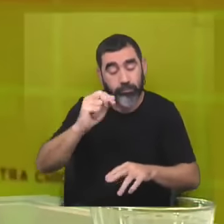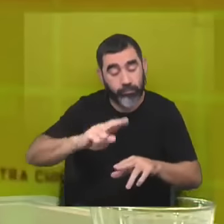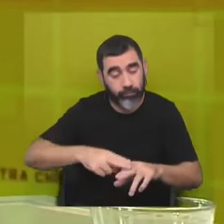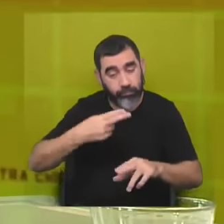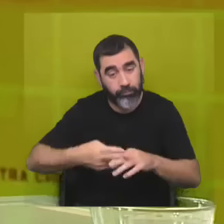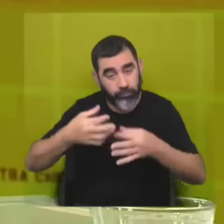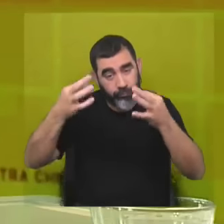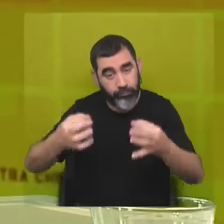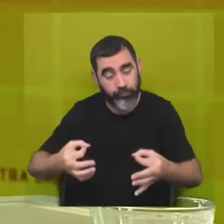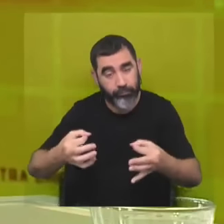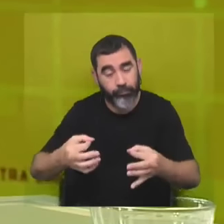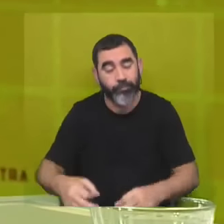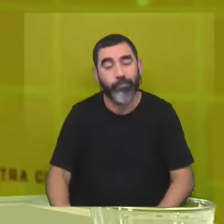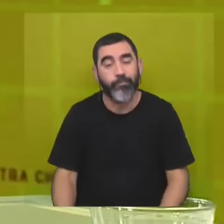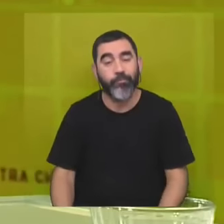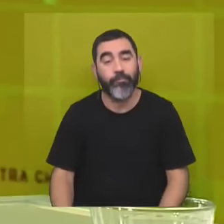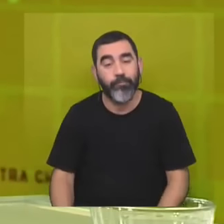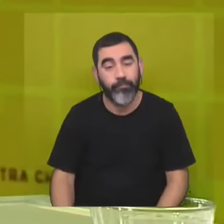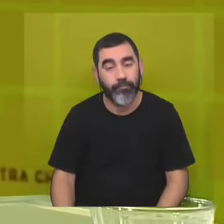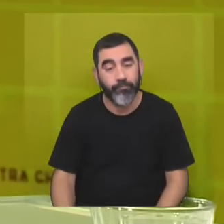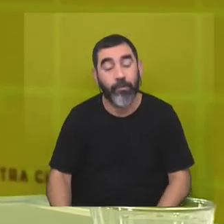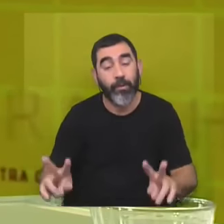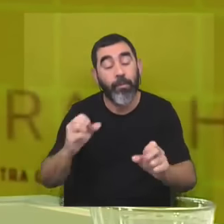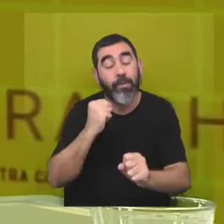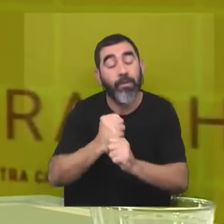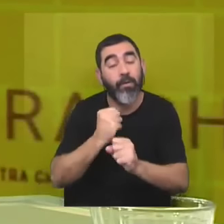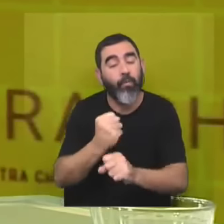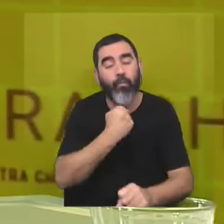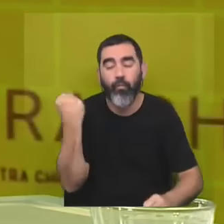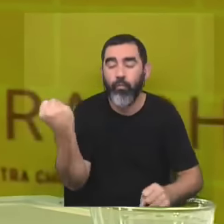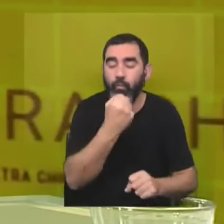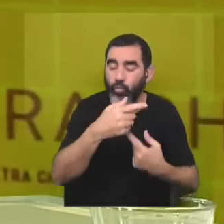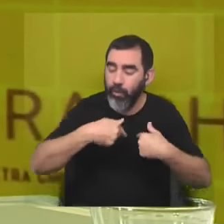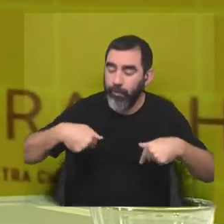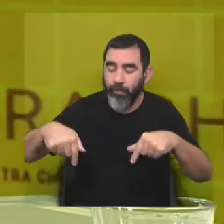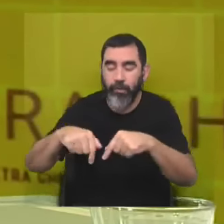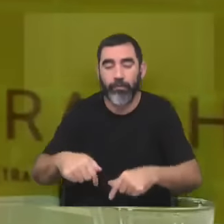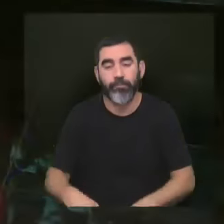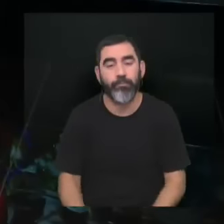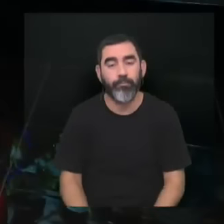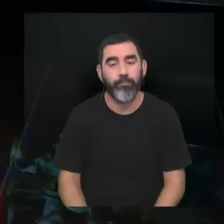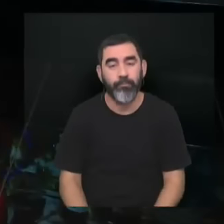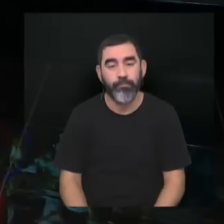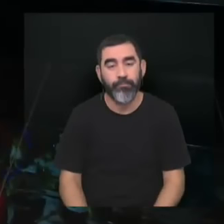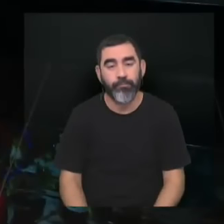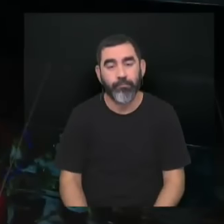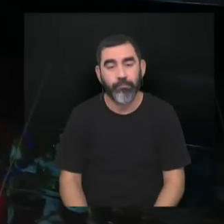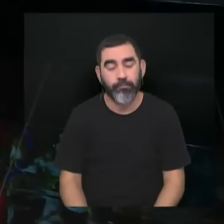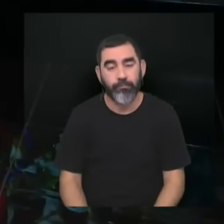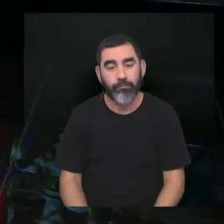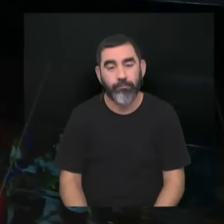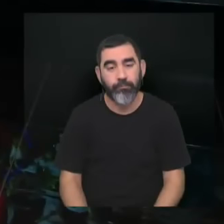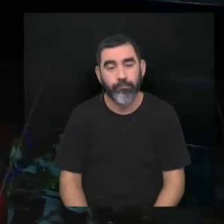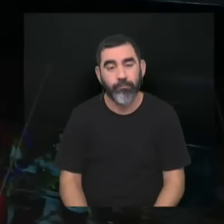frente a este modelo de desigualdad el tema de trabajo que para nosotros este mordal y metiéndonos